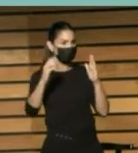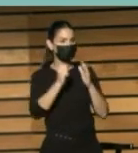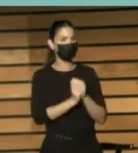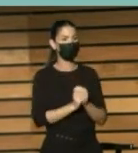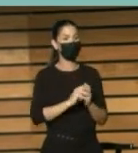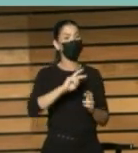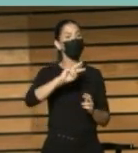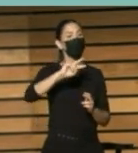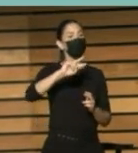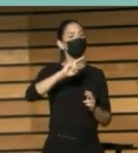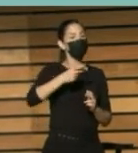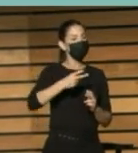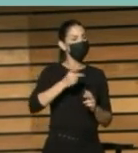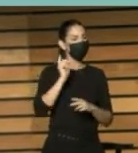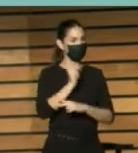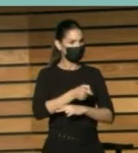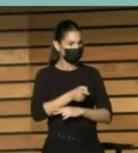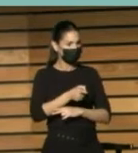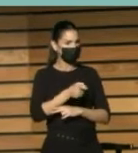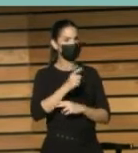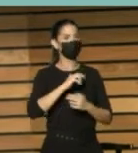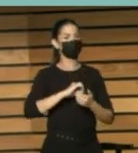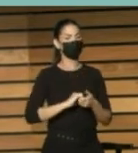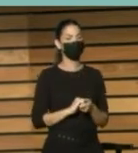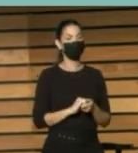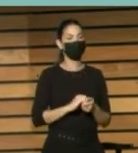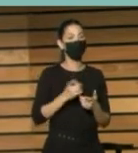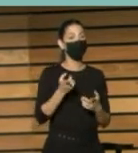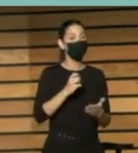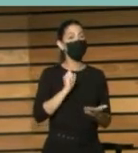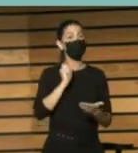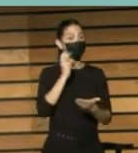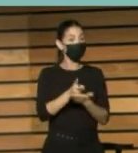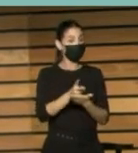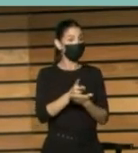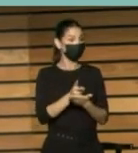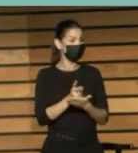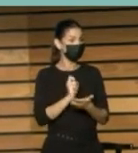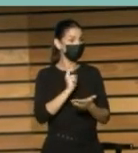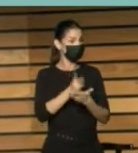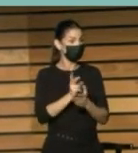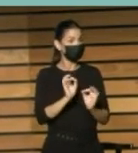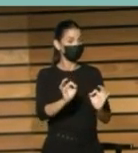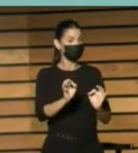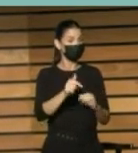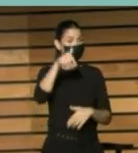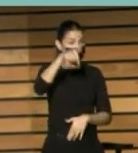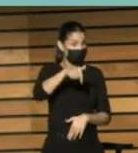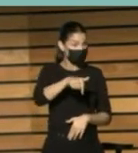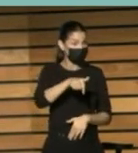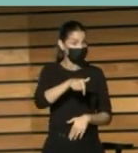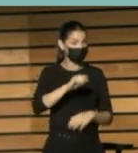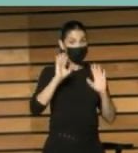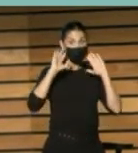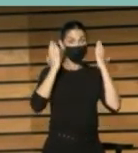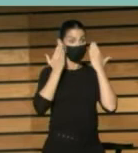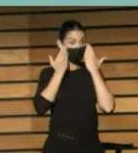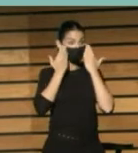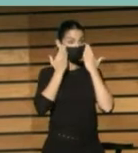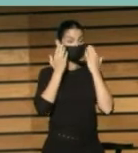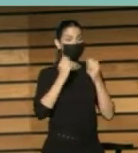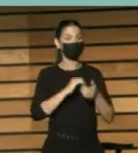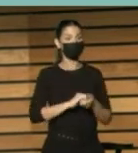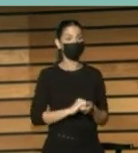su frente, porque realmente ha sido un reto, un desafío, y llegar aquí, llegar a este congreso,